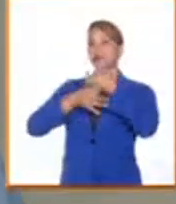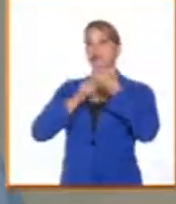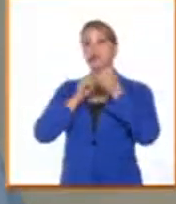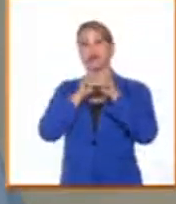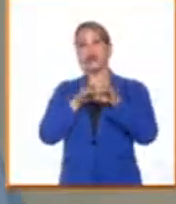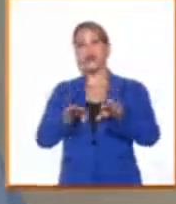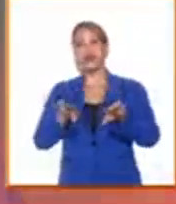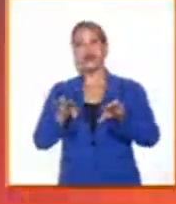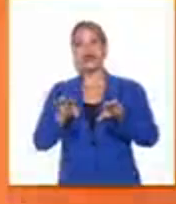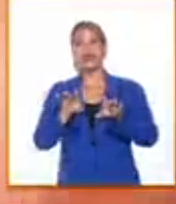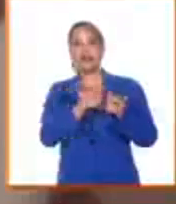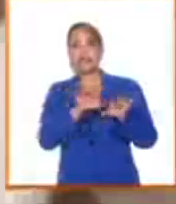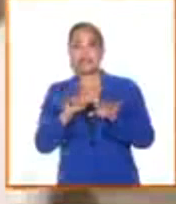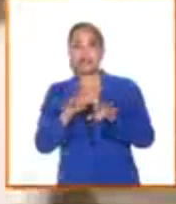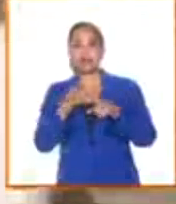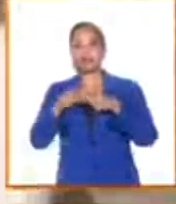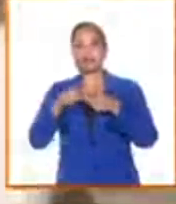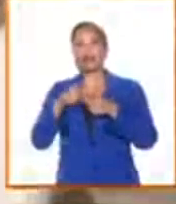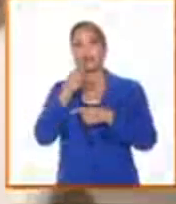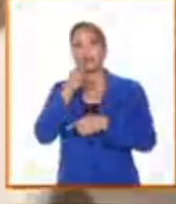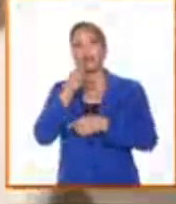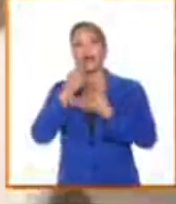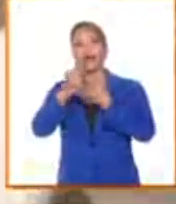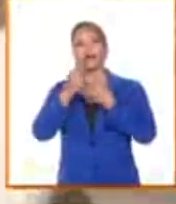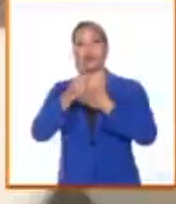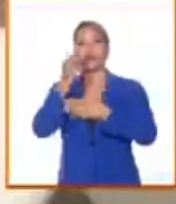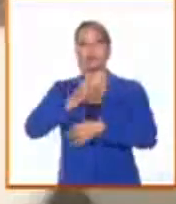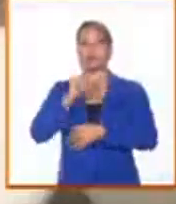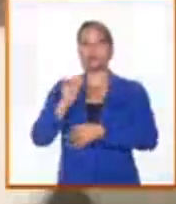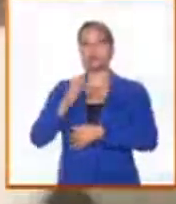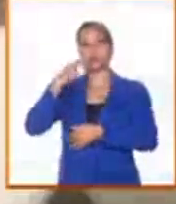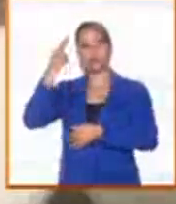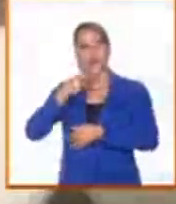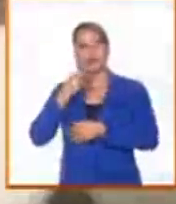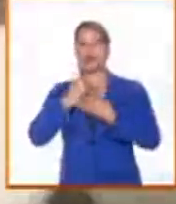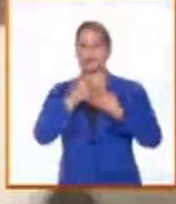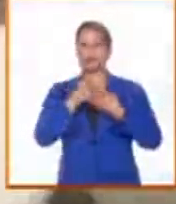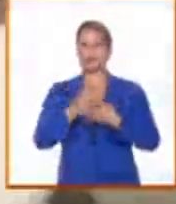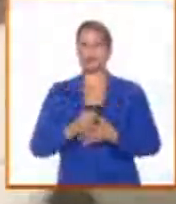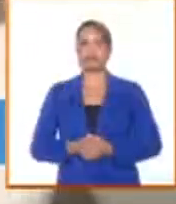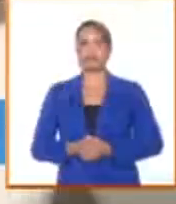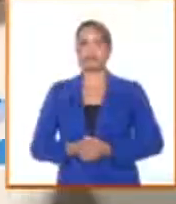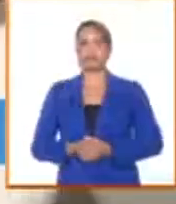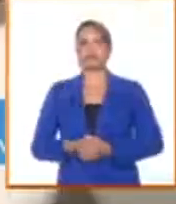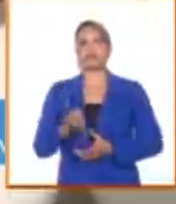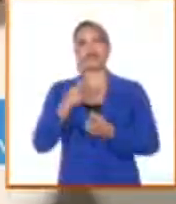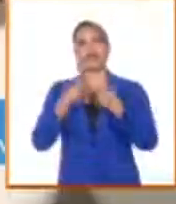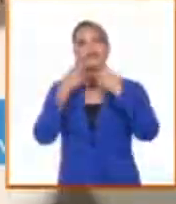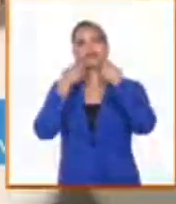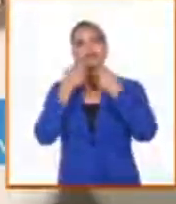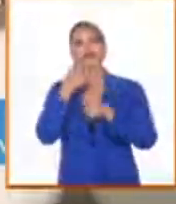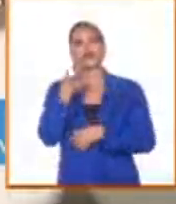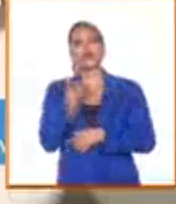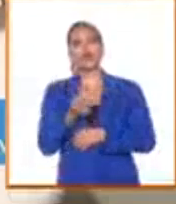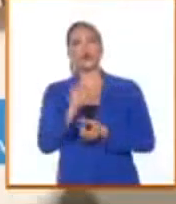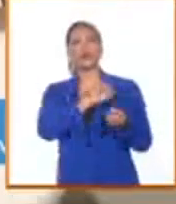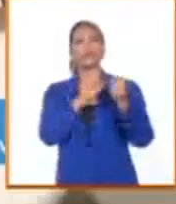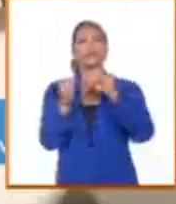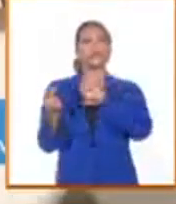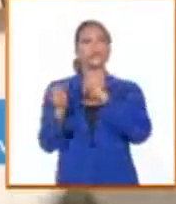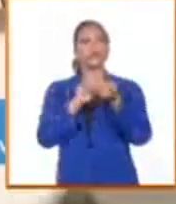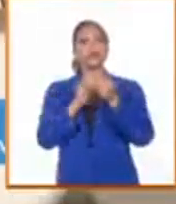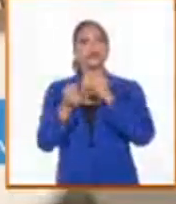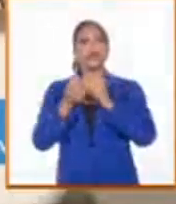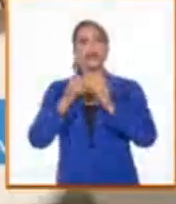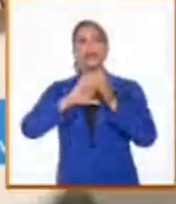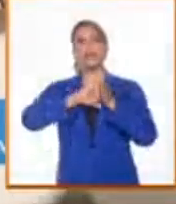formatos accesibles. También yo creo que un aporte importante tiene que ver con cómo se regula y se fomenta desde el proyecto